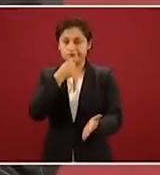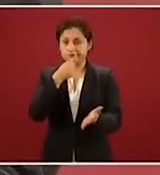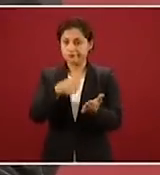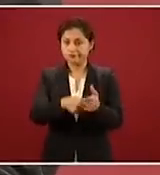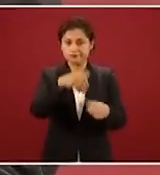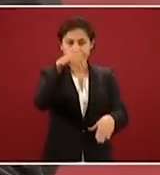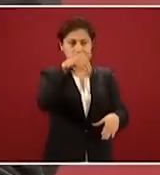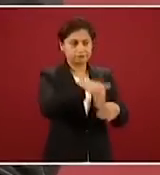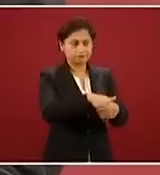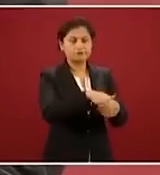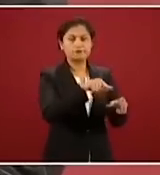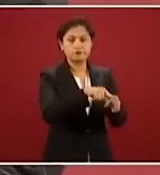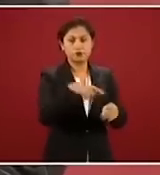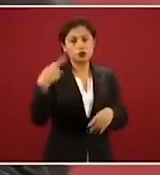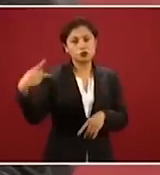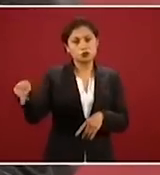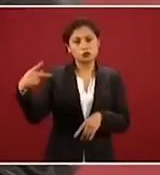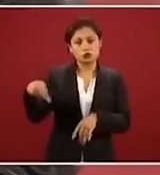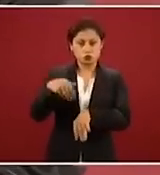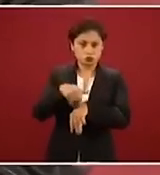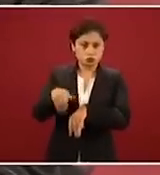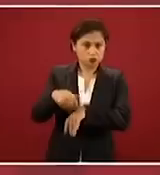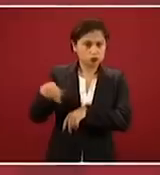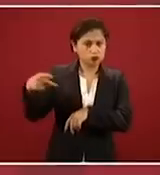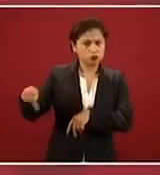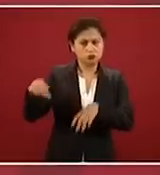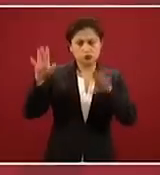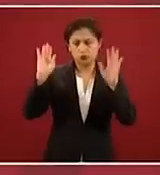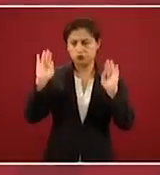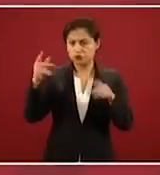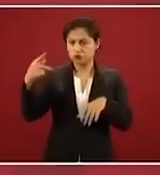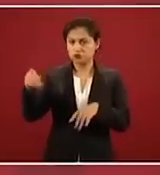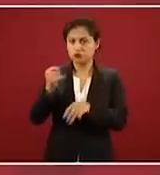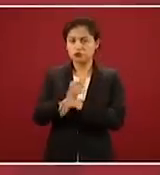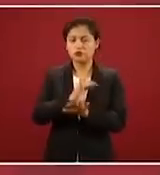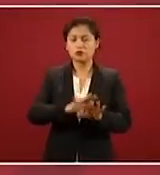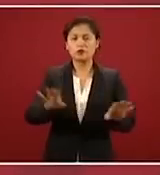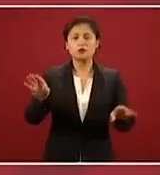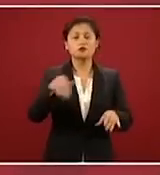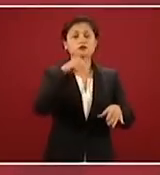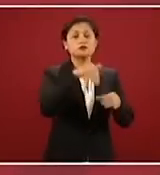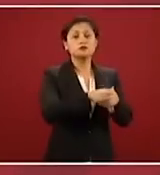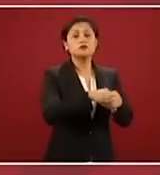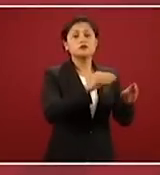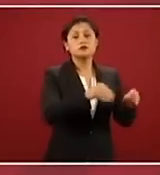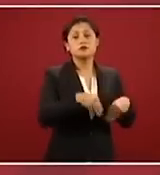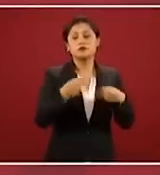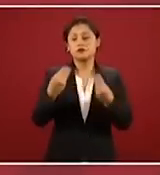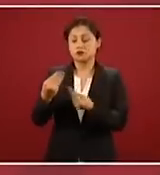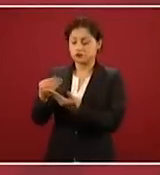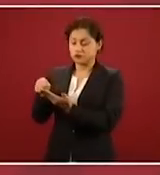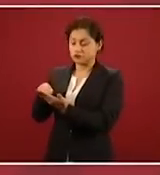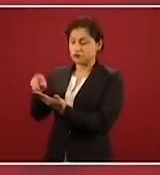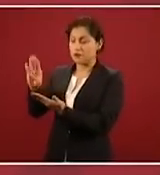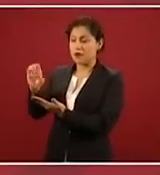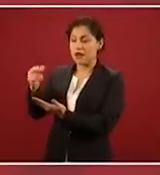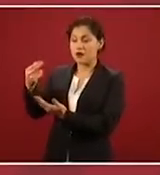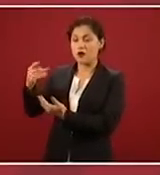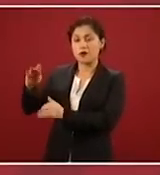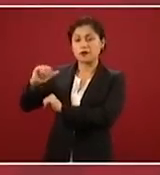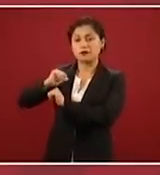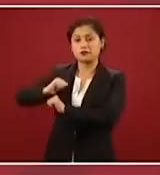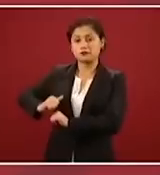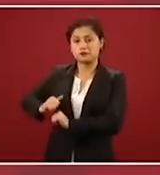sus datos y ya se va a entrar en comunicación con ellos para la